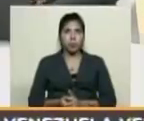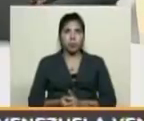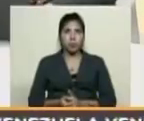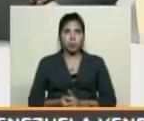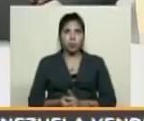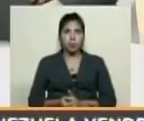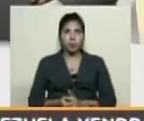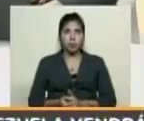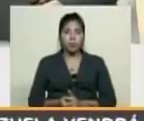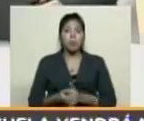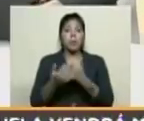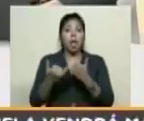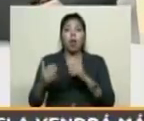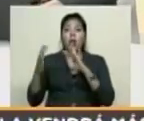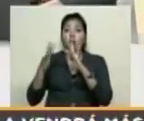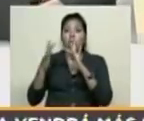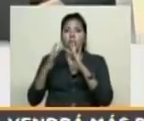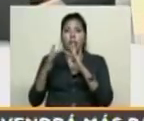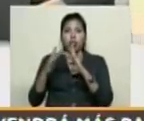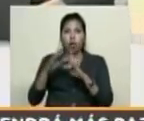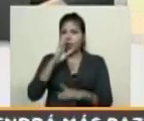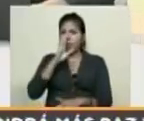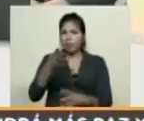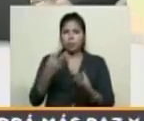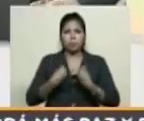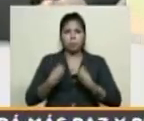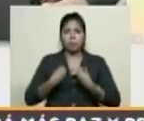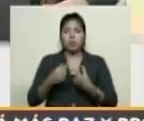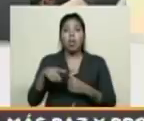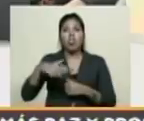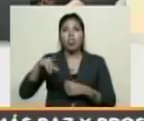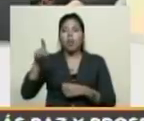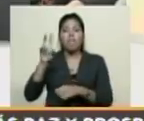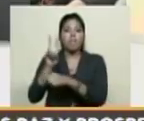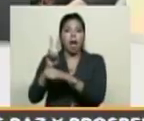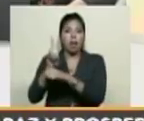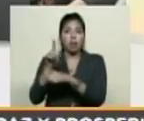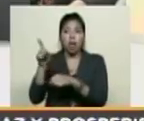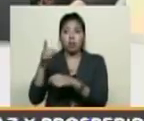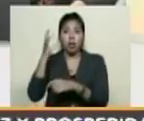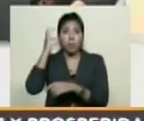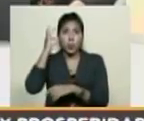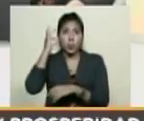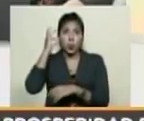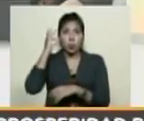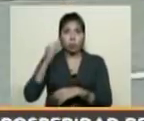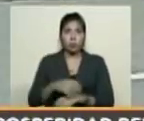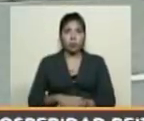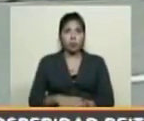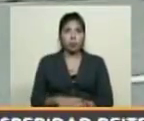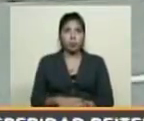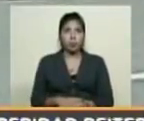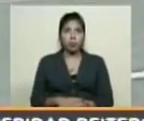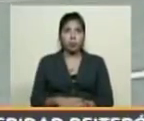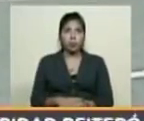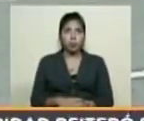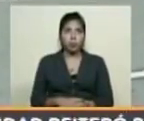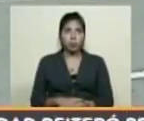Bien, y a esta hora vamos a hacer un contacto en vivo y directo al estado Vargas con nuestra compañera Javieni Chirinos.